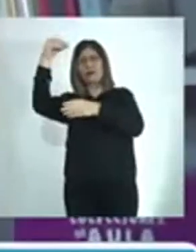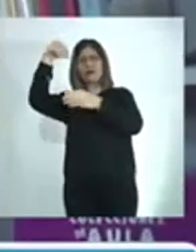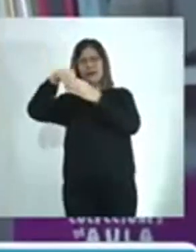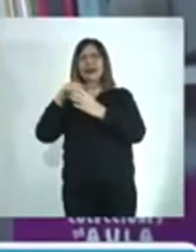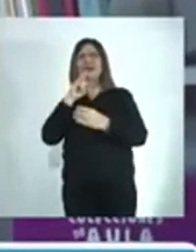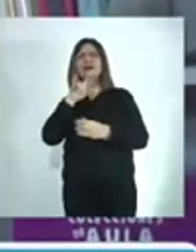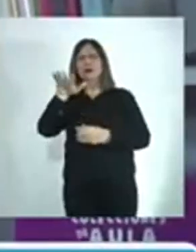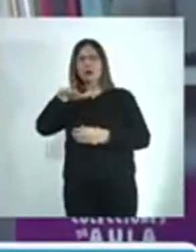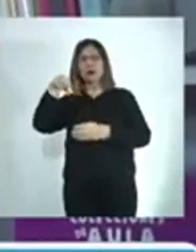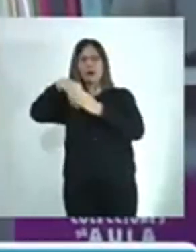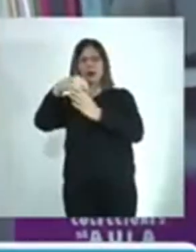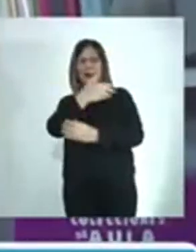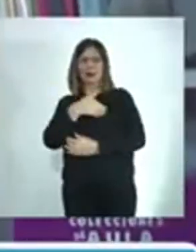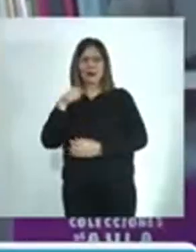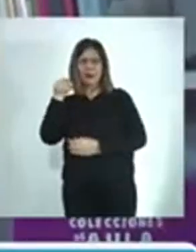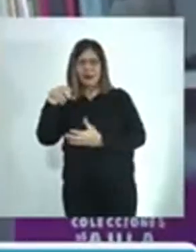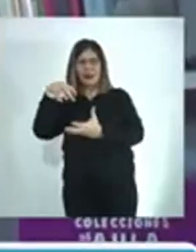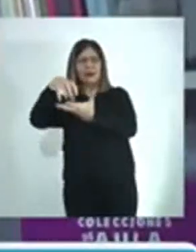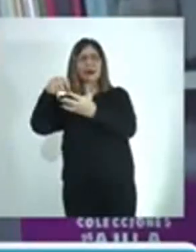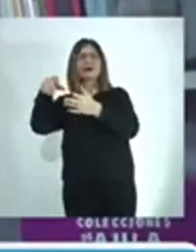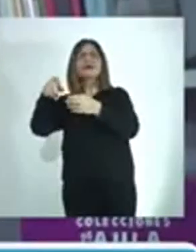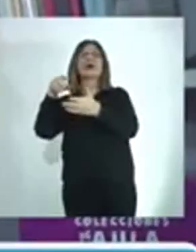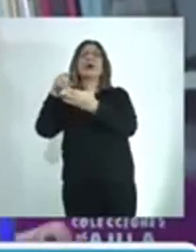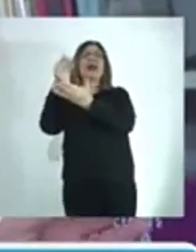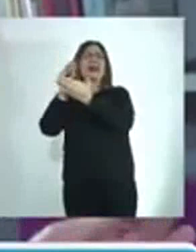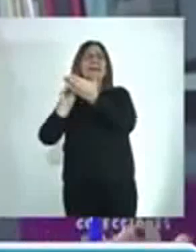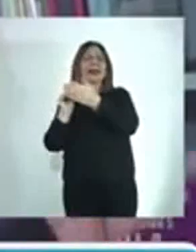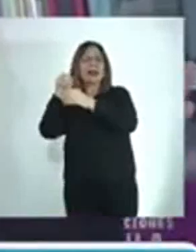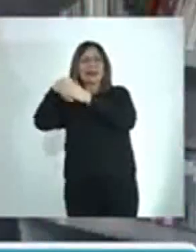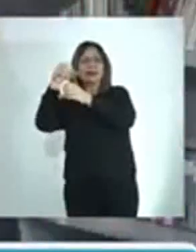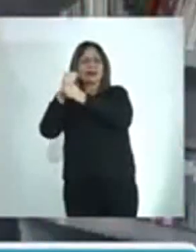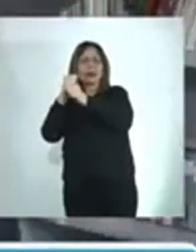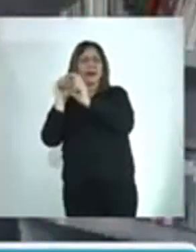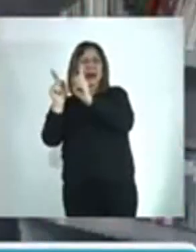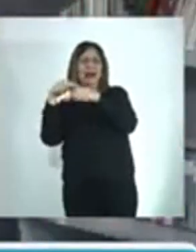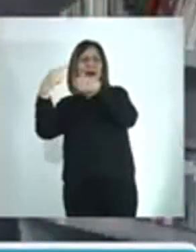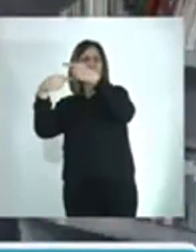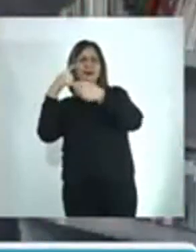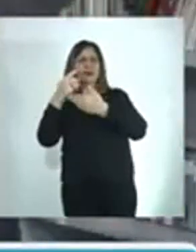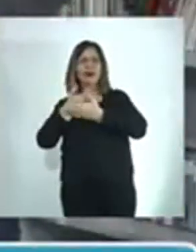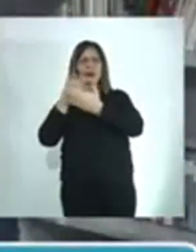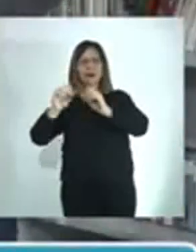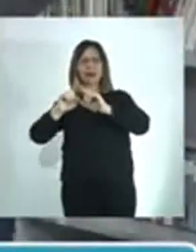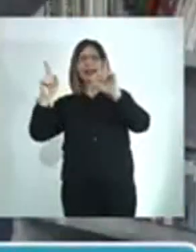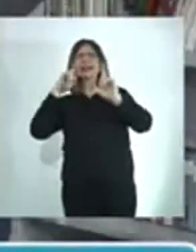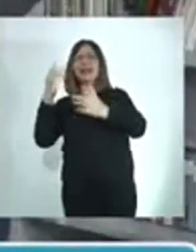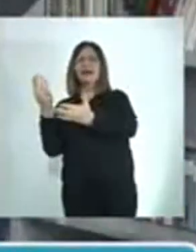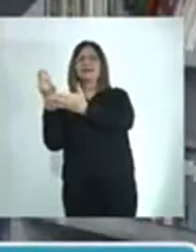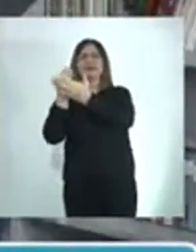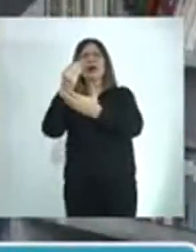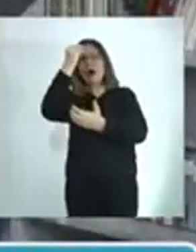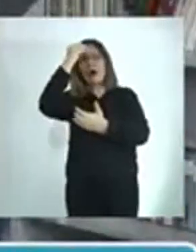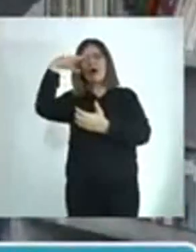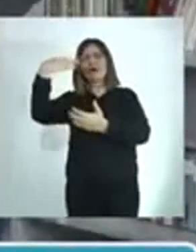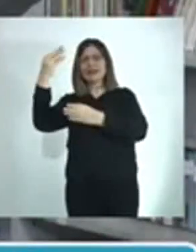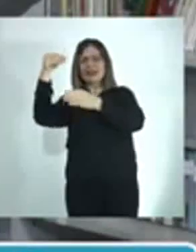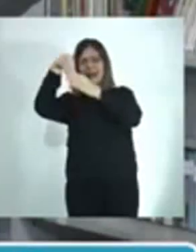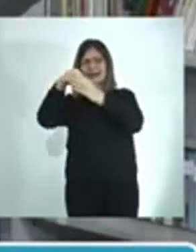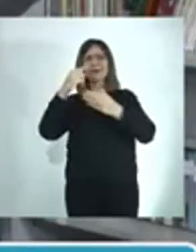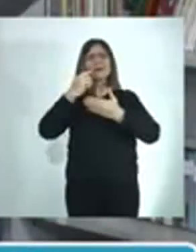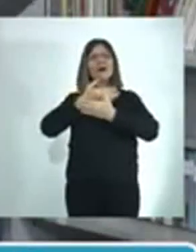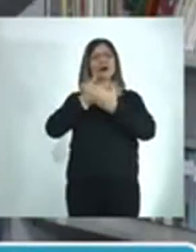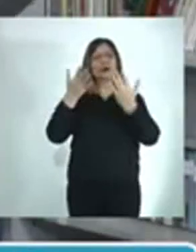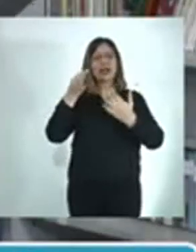la gobernación del doctor Juan Mansur y hoy por hoy están siendo parte de la planta provincial. Así Exacto. que bueno, queremos